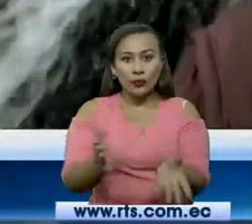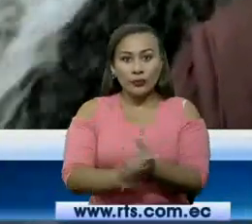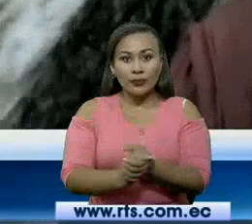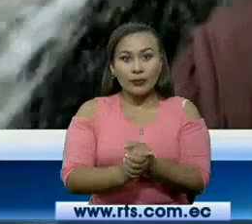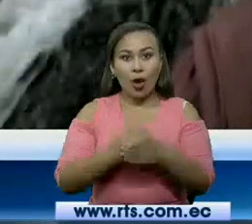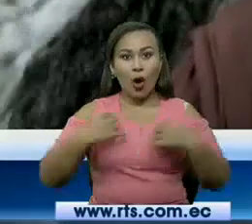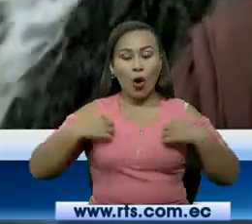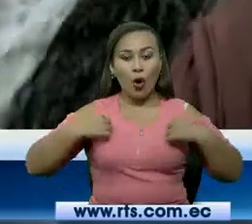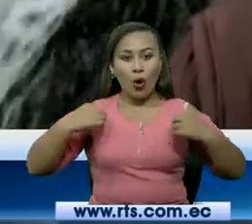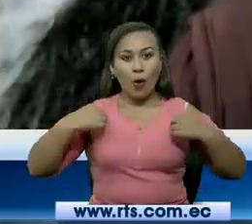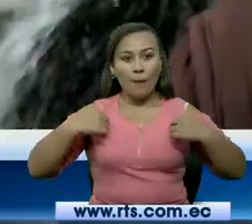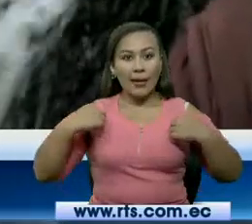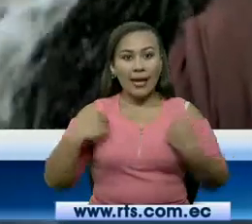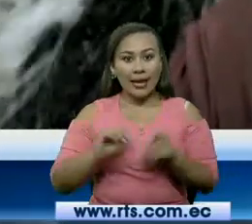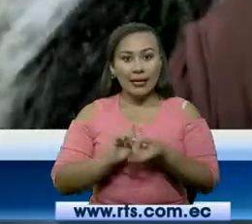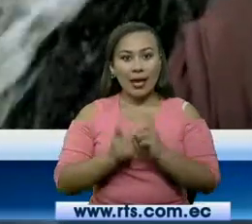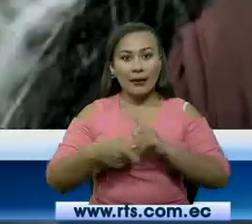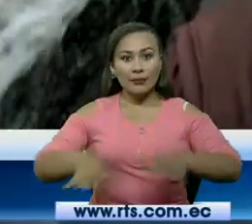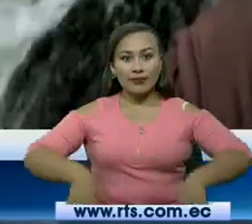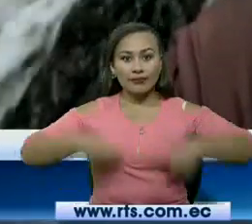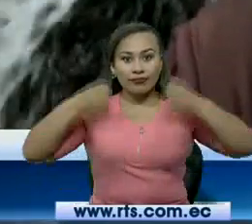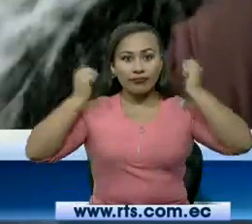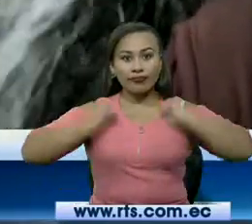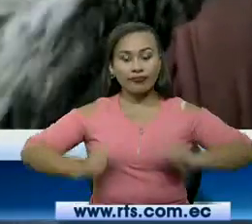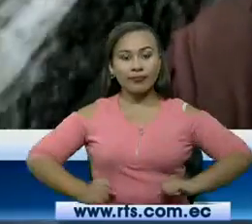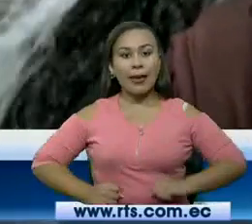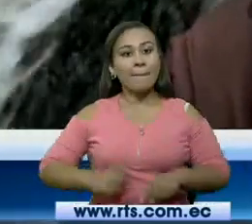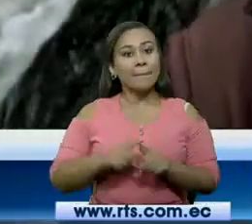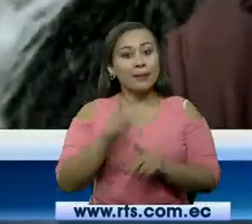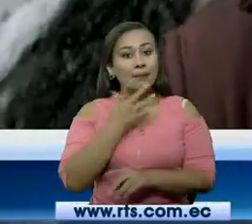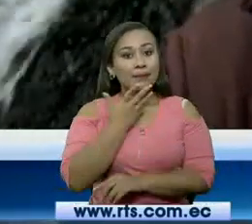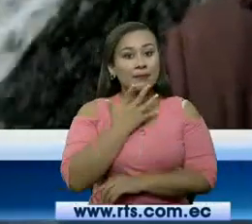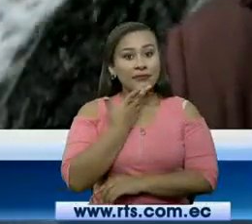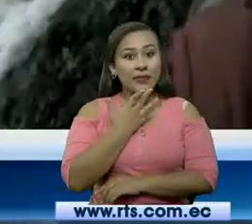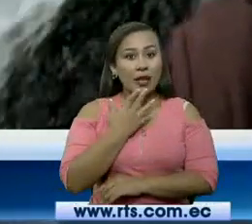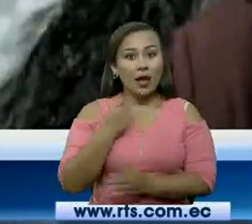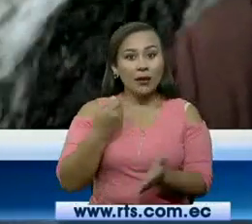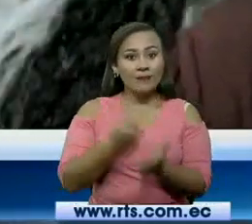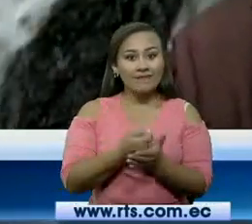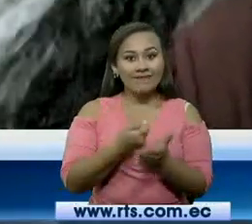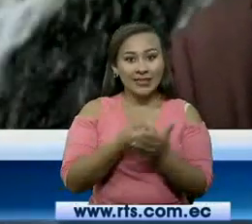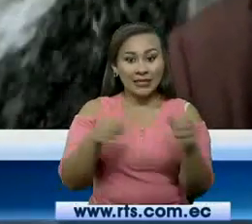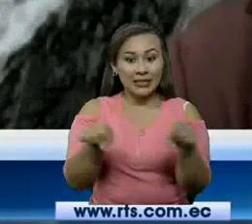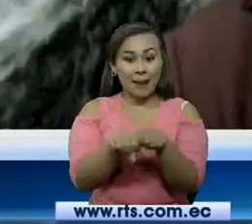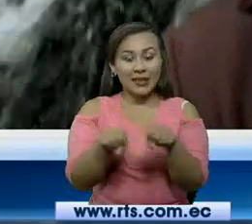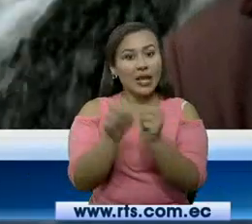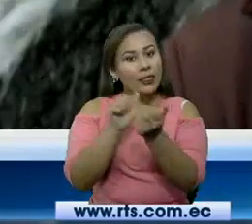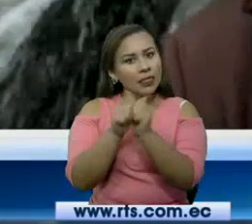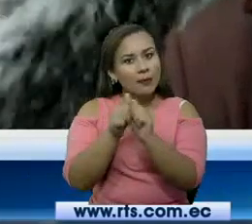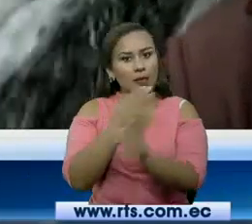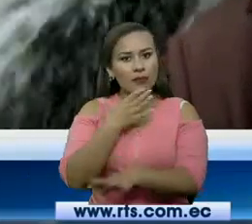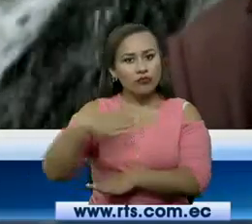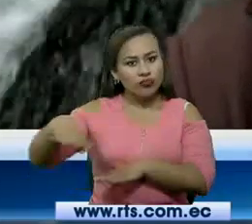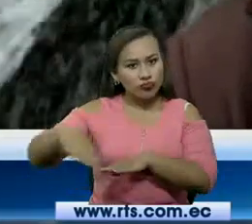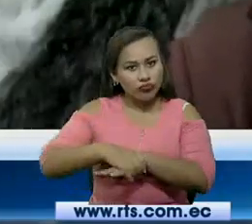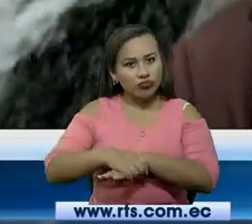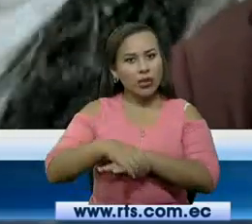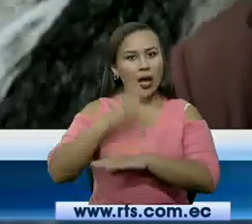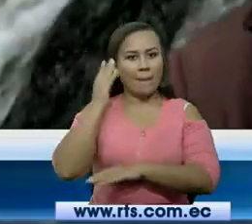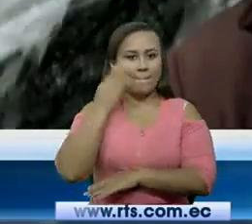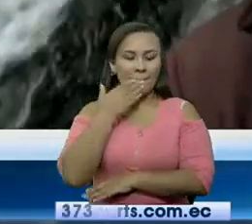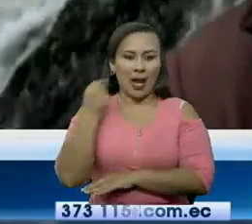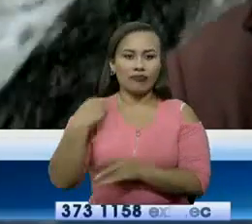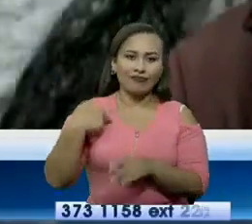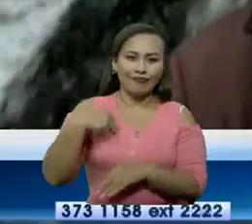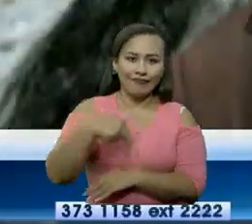cambio para que disfruten. Tienen que preferiblemente traer zapatos de caucho para que puedan inclusive